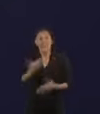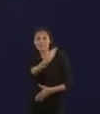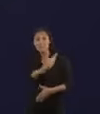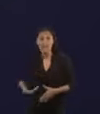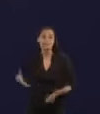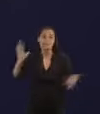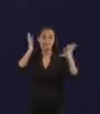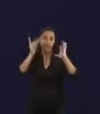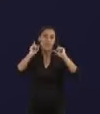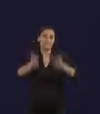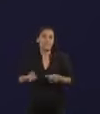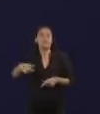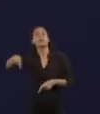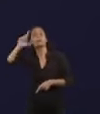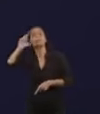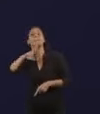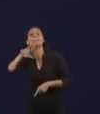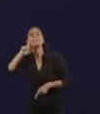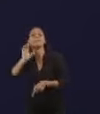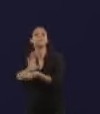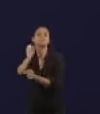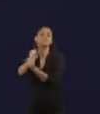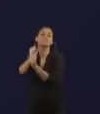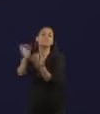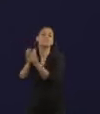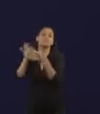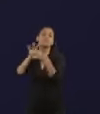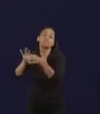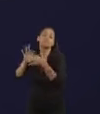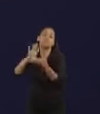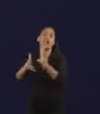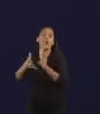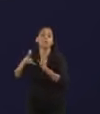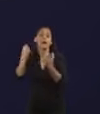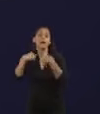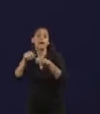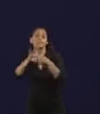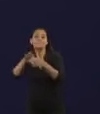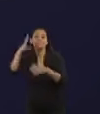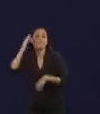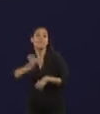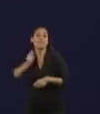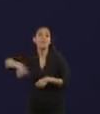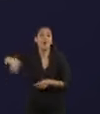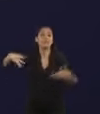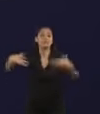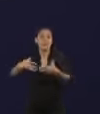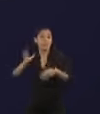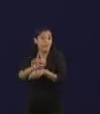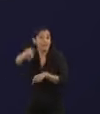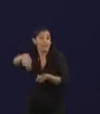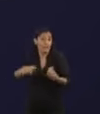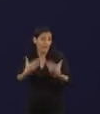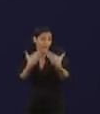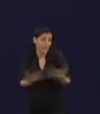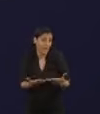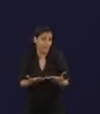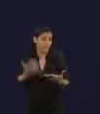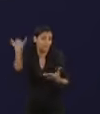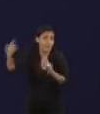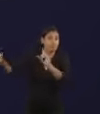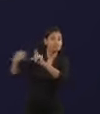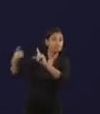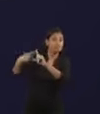hacen de la formación de las fuerzas y también por supuesto es una de las consecuencias que traen las buenas